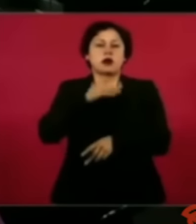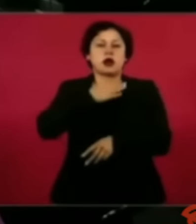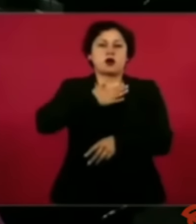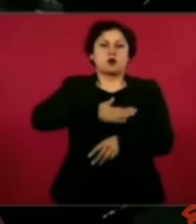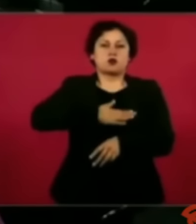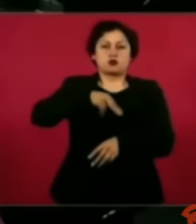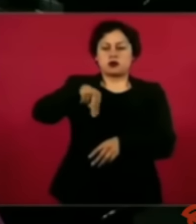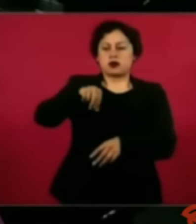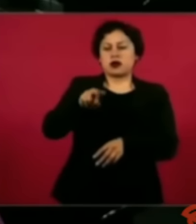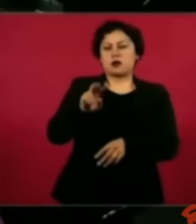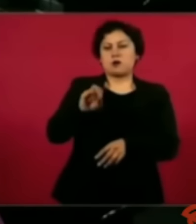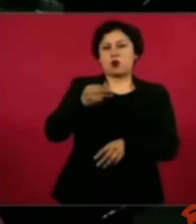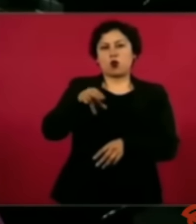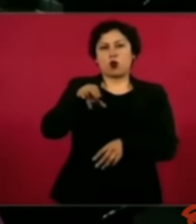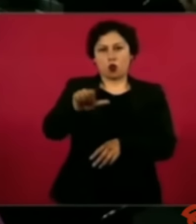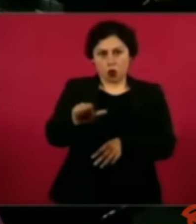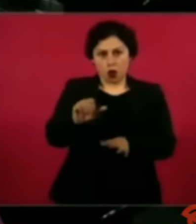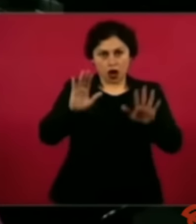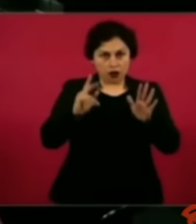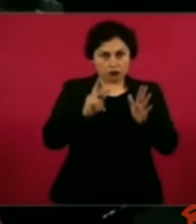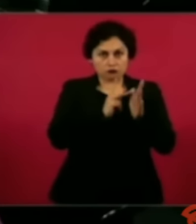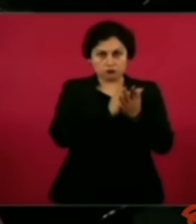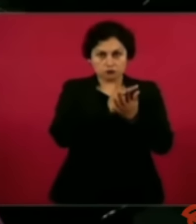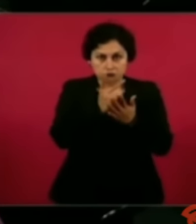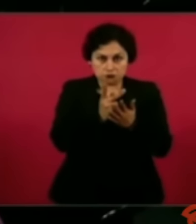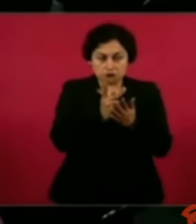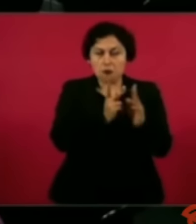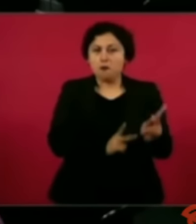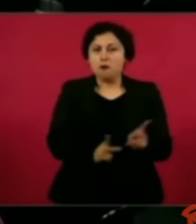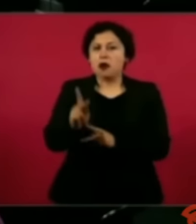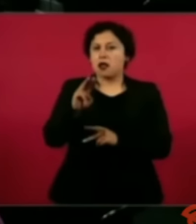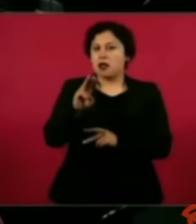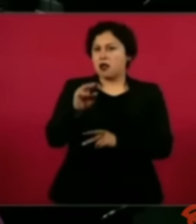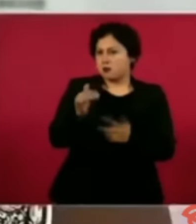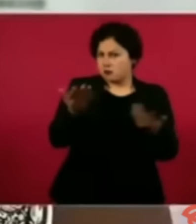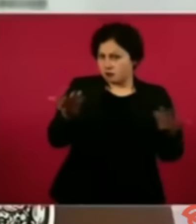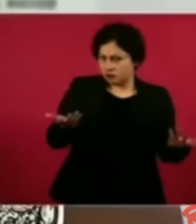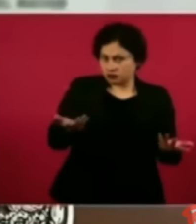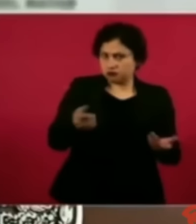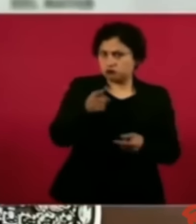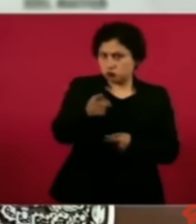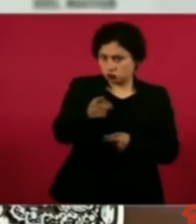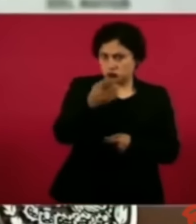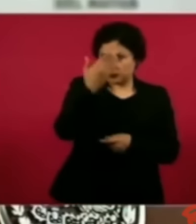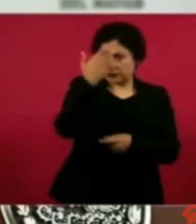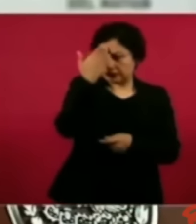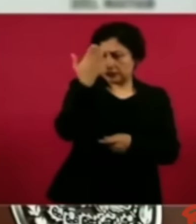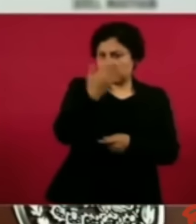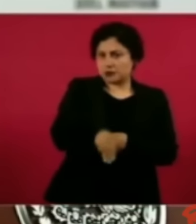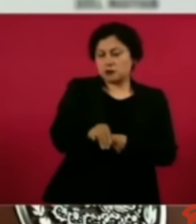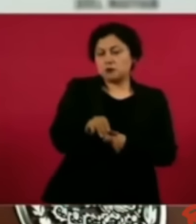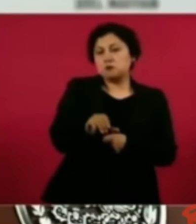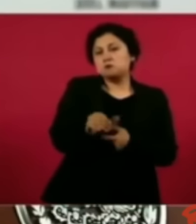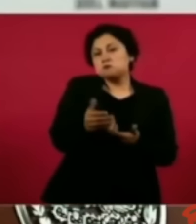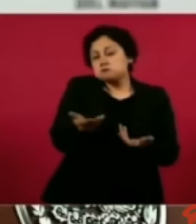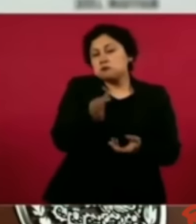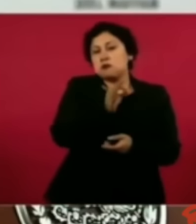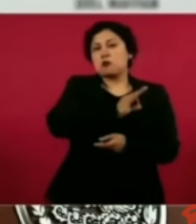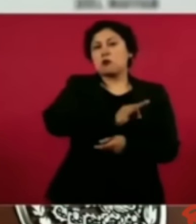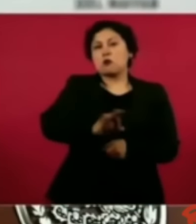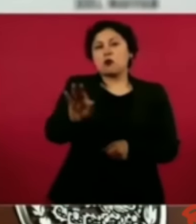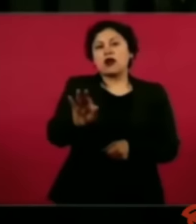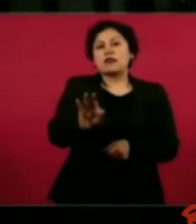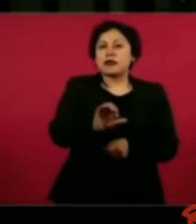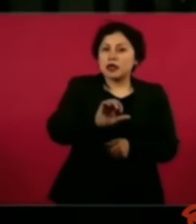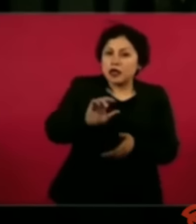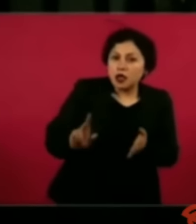Mayo. No sé si usted pudiera, en otra instrucción, pues agilizar de